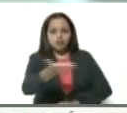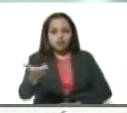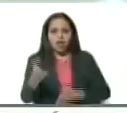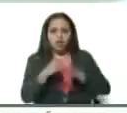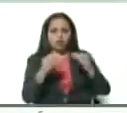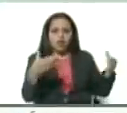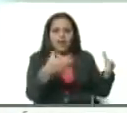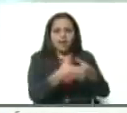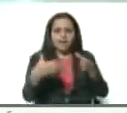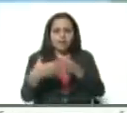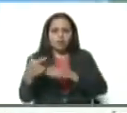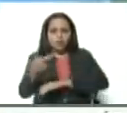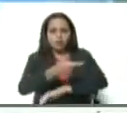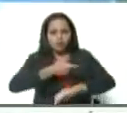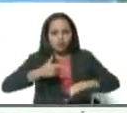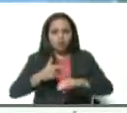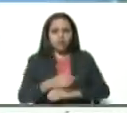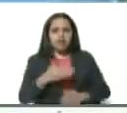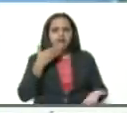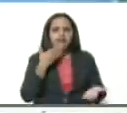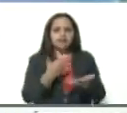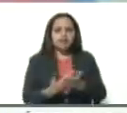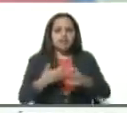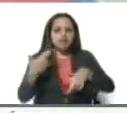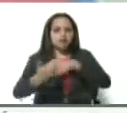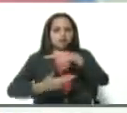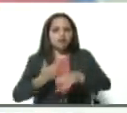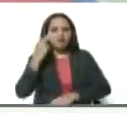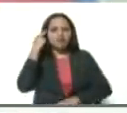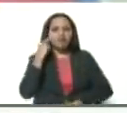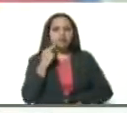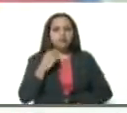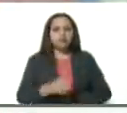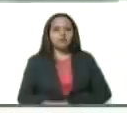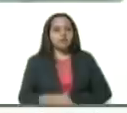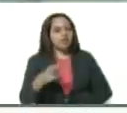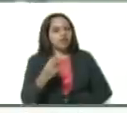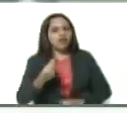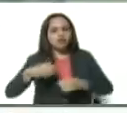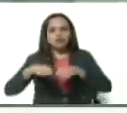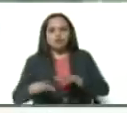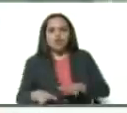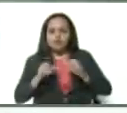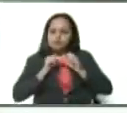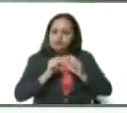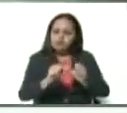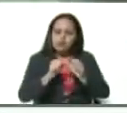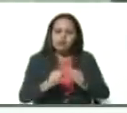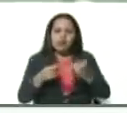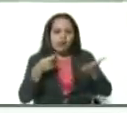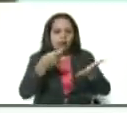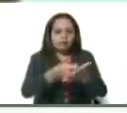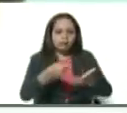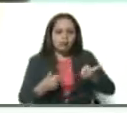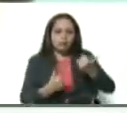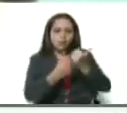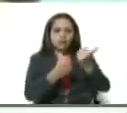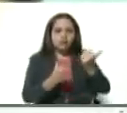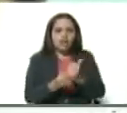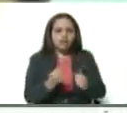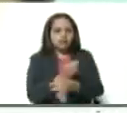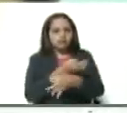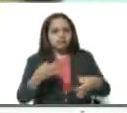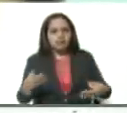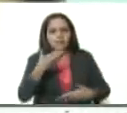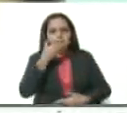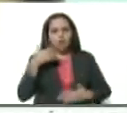el equipo de gobierno, agradecerle a la Revolución Bolivariana que no se detiene en seguir invirtiendo y garantizando la calidad de